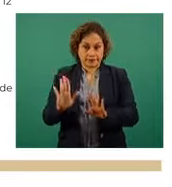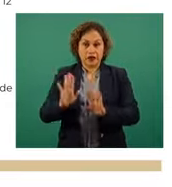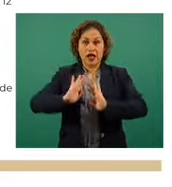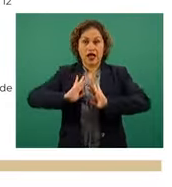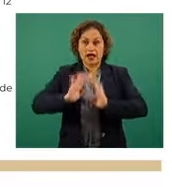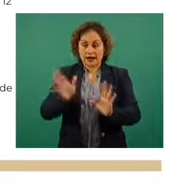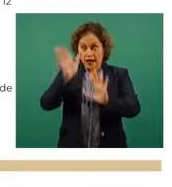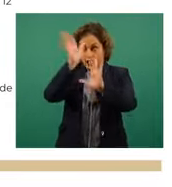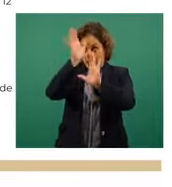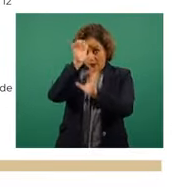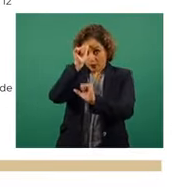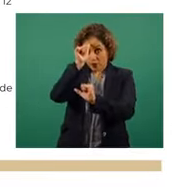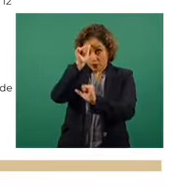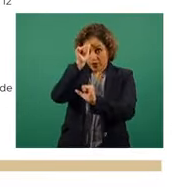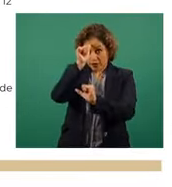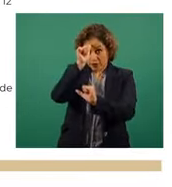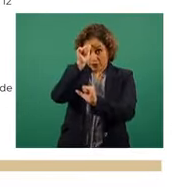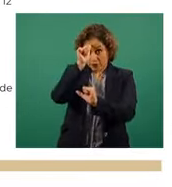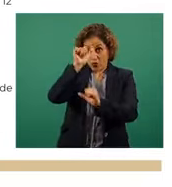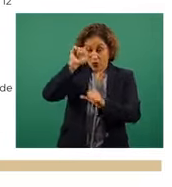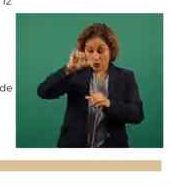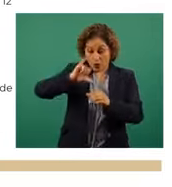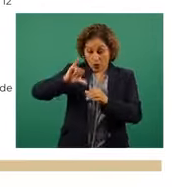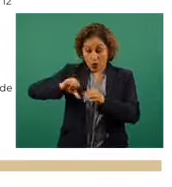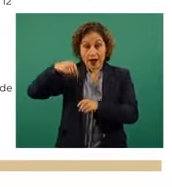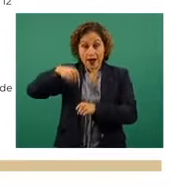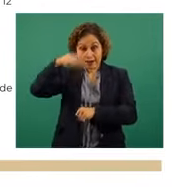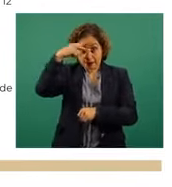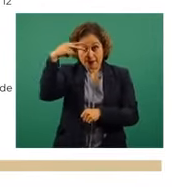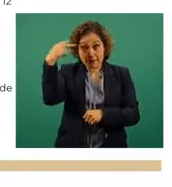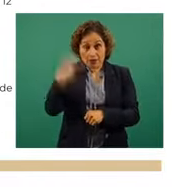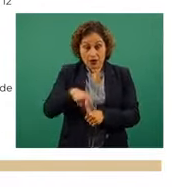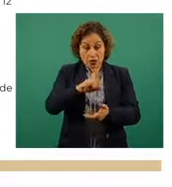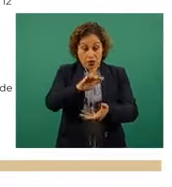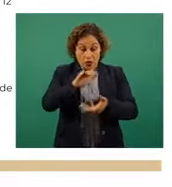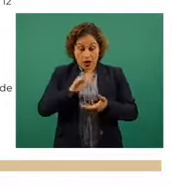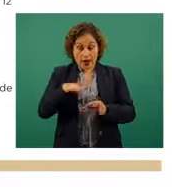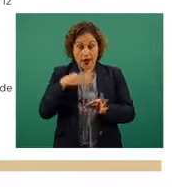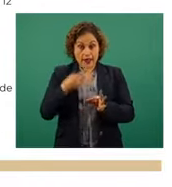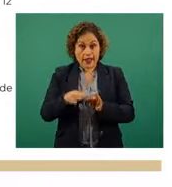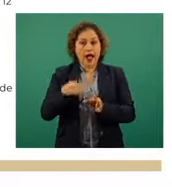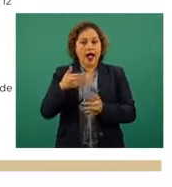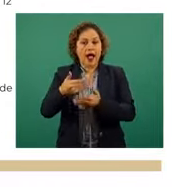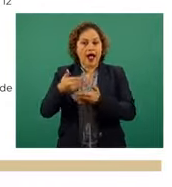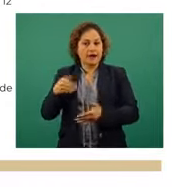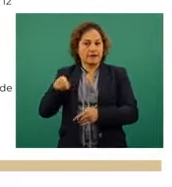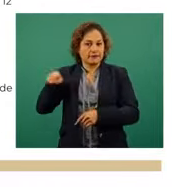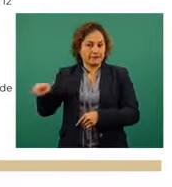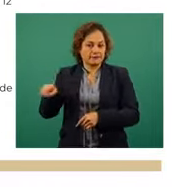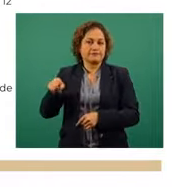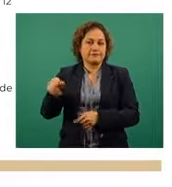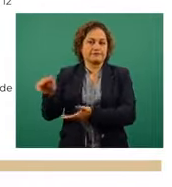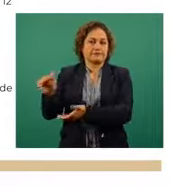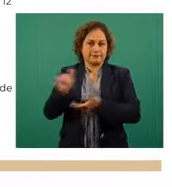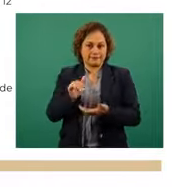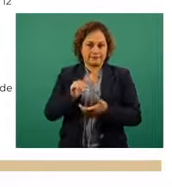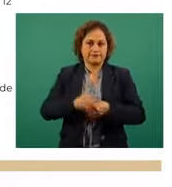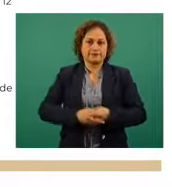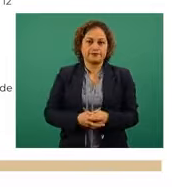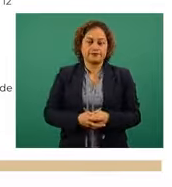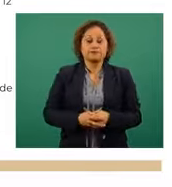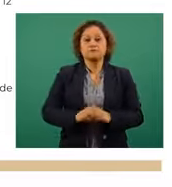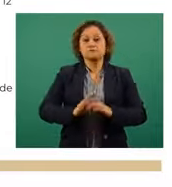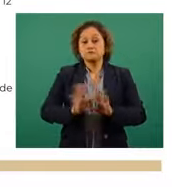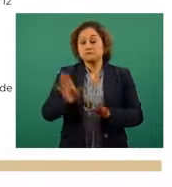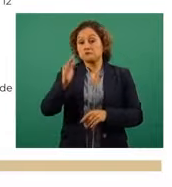están envasándose en nuestro país. Para eso fue este contrato. Se espera que los envíos inicien